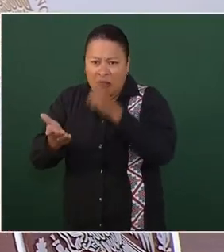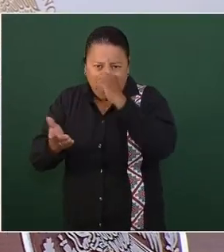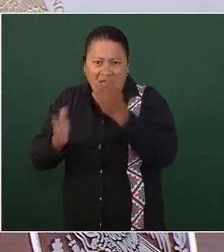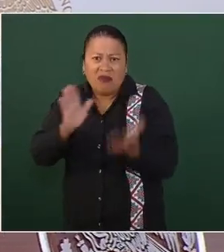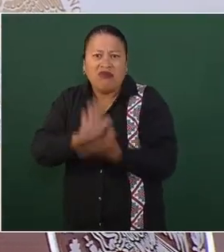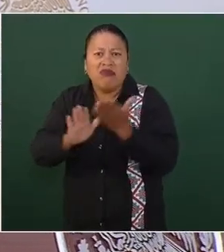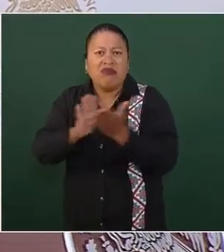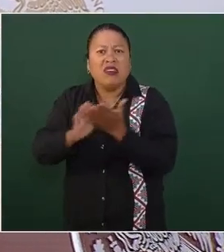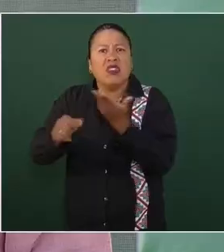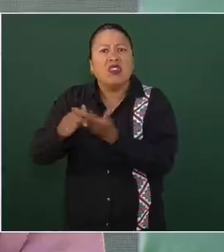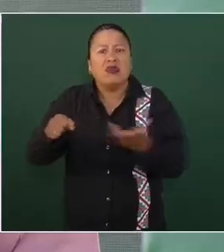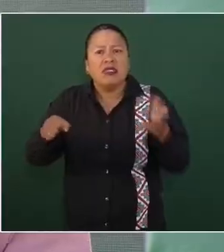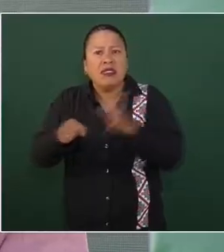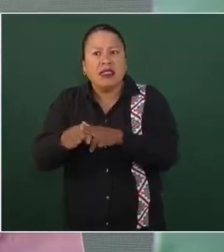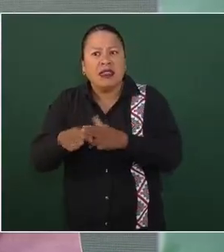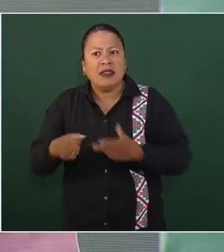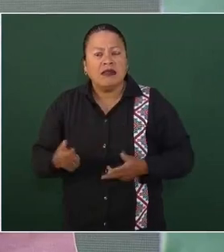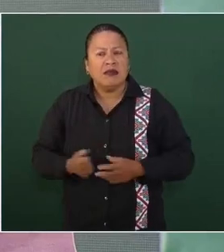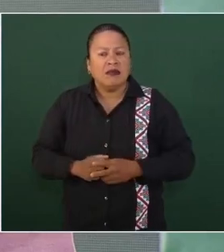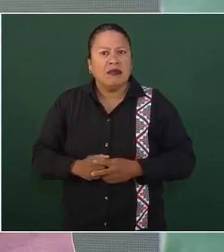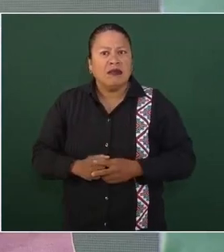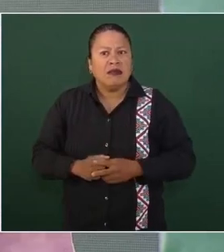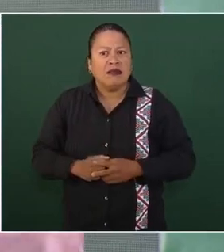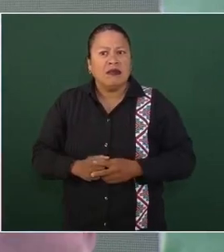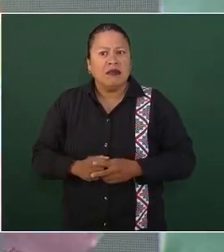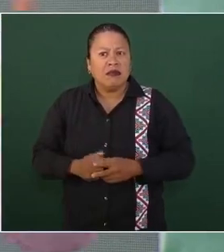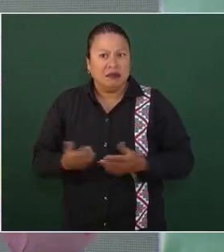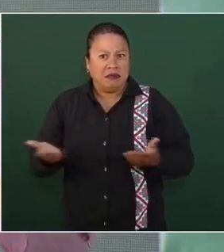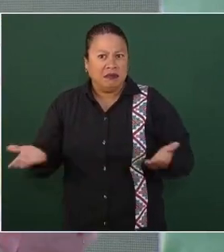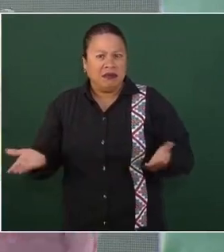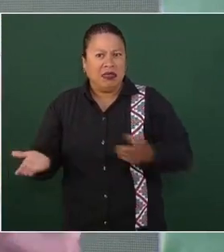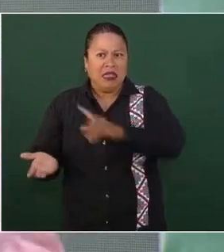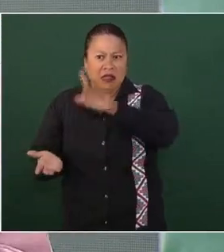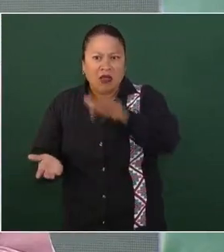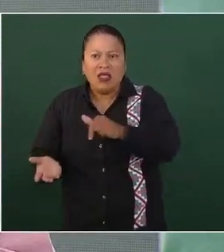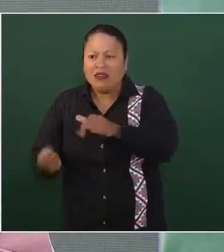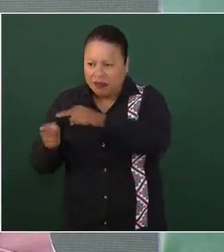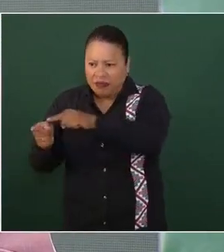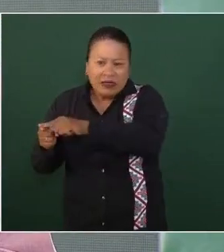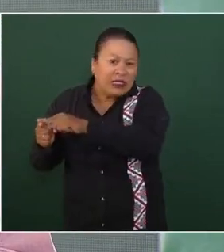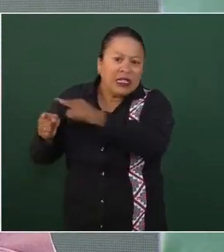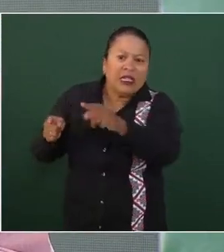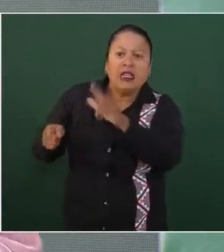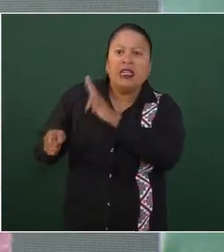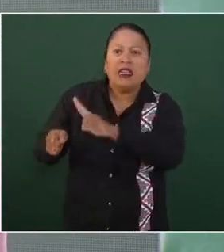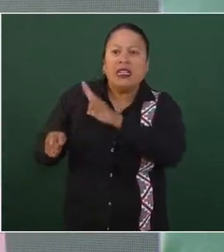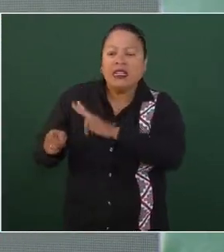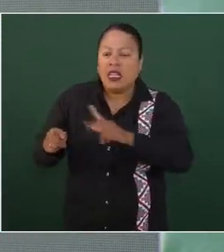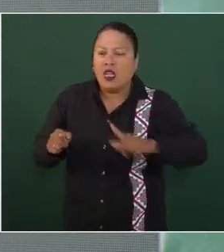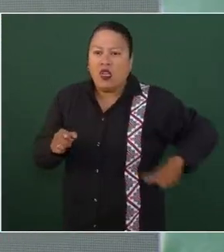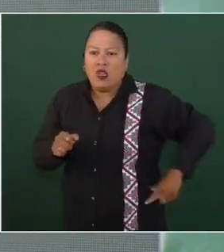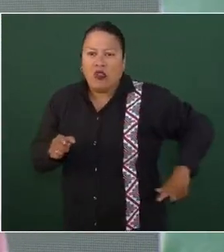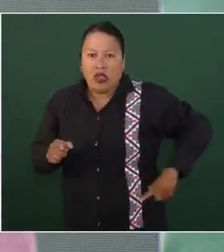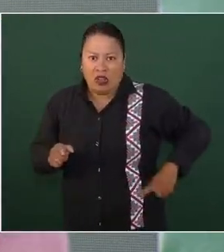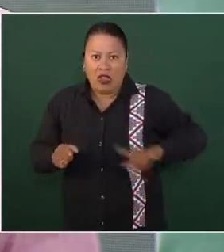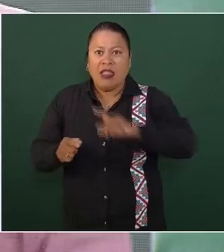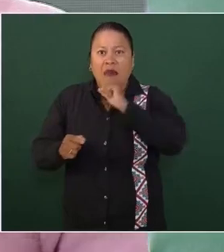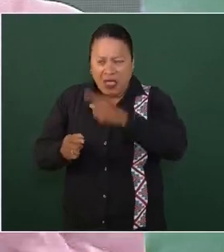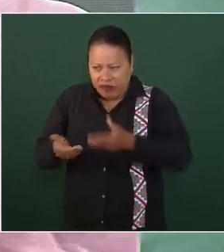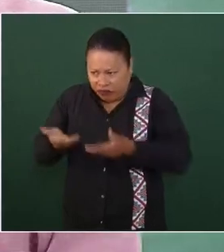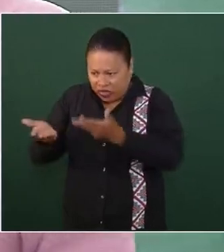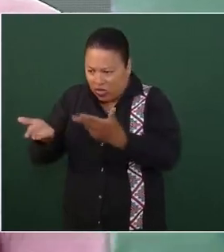hospitales y rentarlos al gobierno recibían contratos